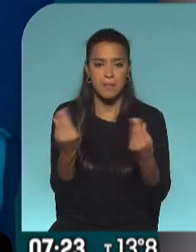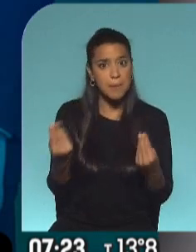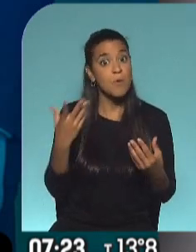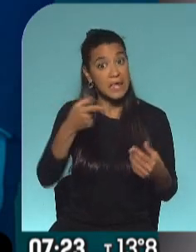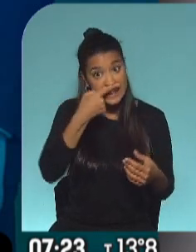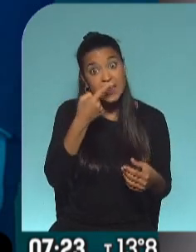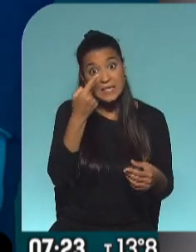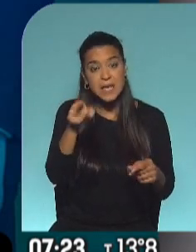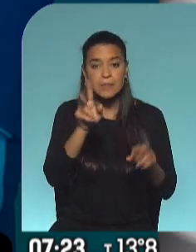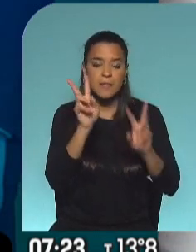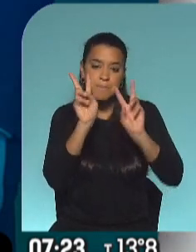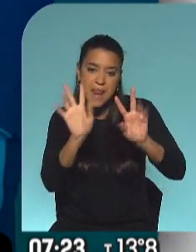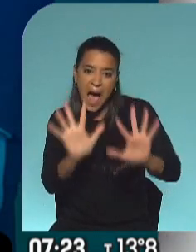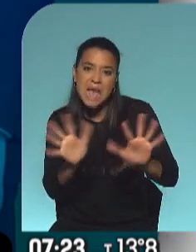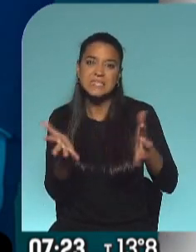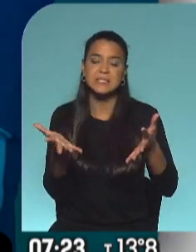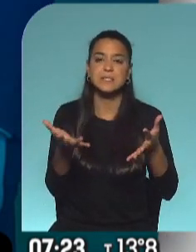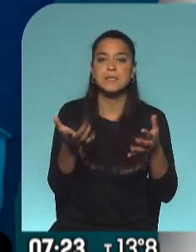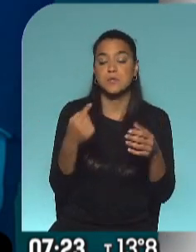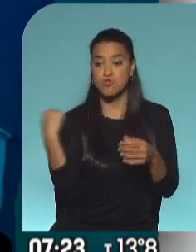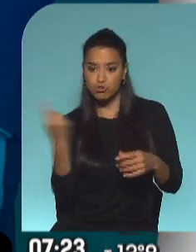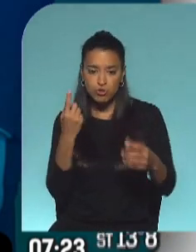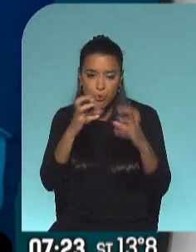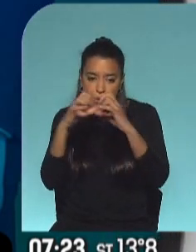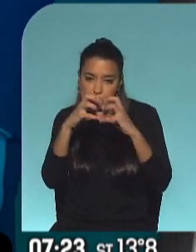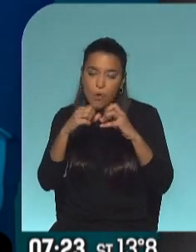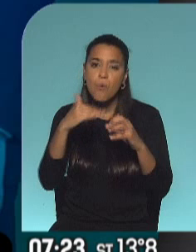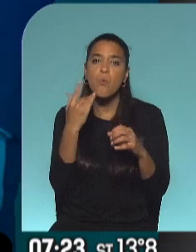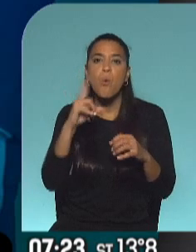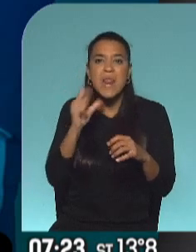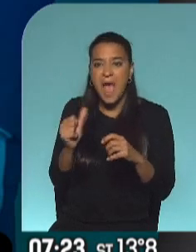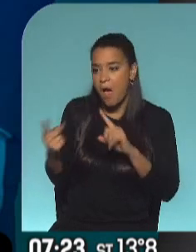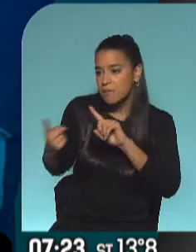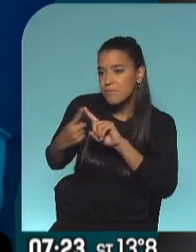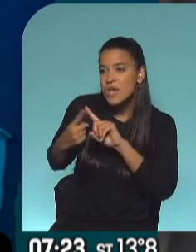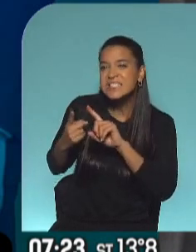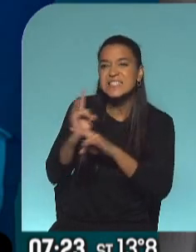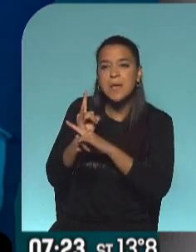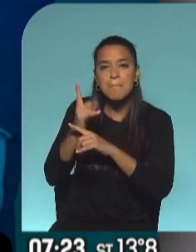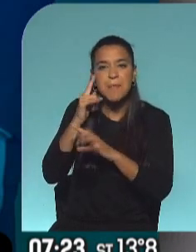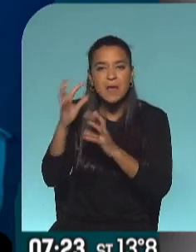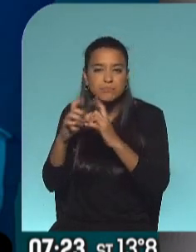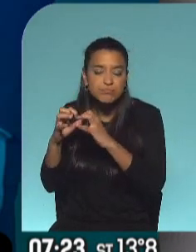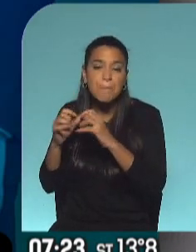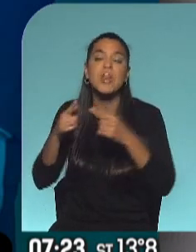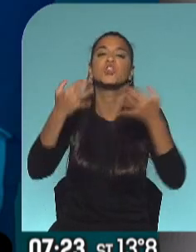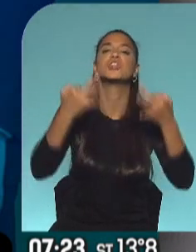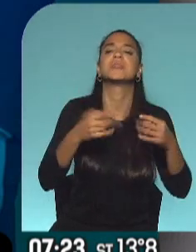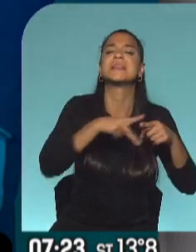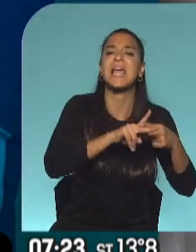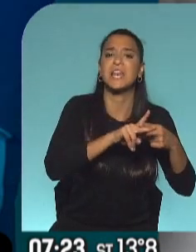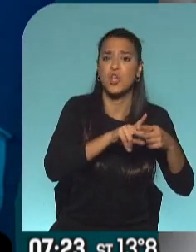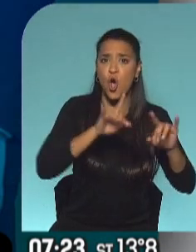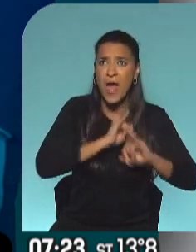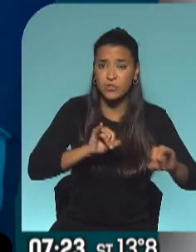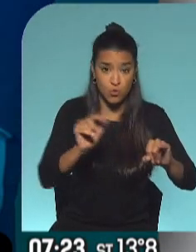mirada, porque no lo hubiéramos pensado, ¿no? O sí, bueno, nosotros lo debatimos con vos, Julita, siempre, Sí, pero en función de lo técnico, del dato exacto. duro, No es